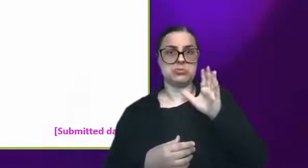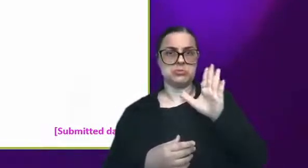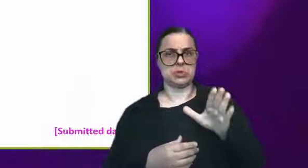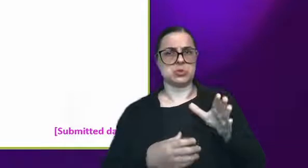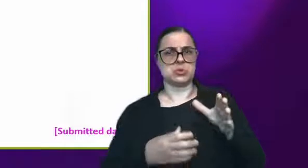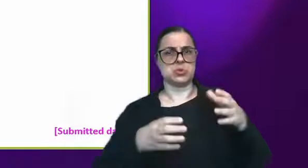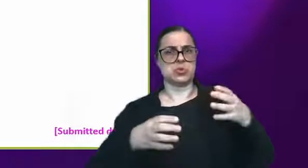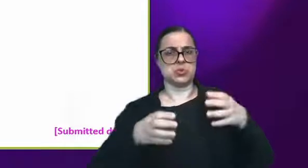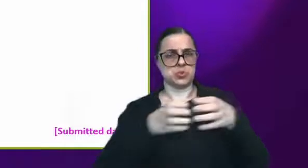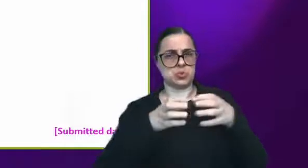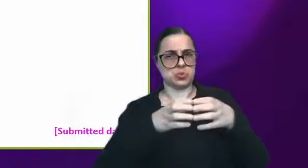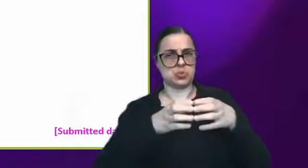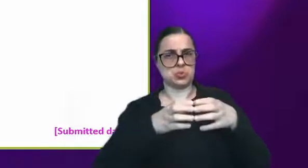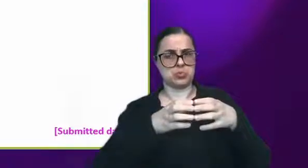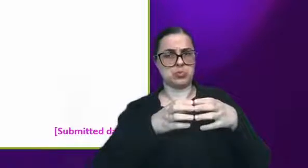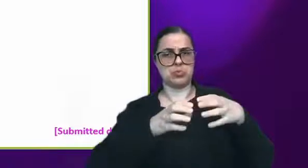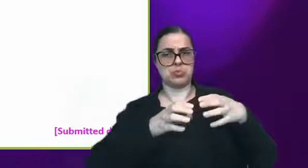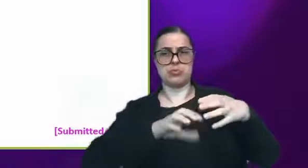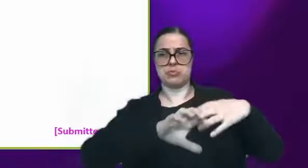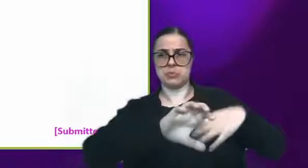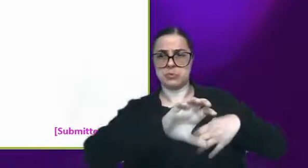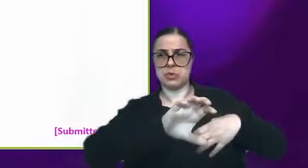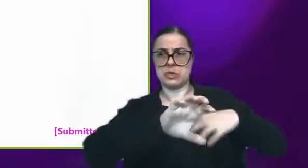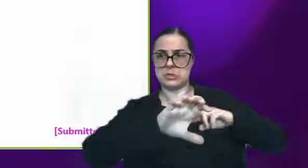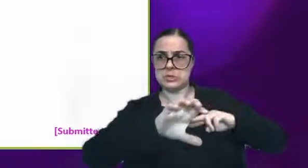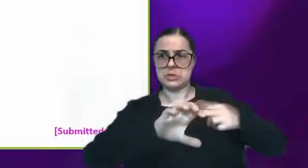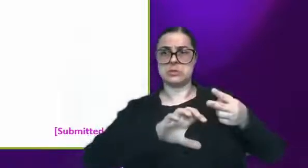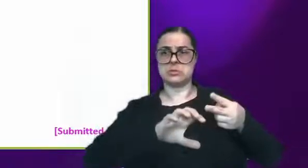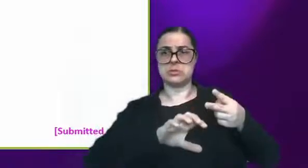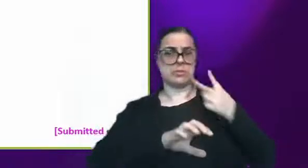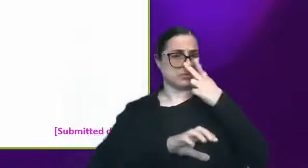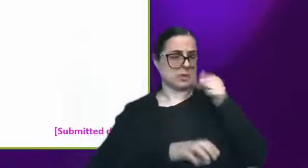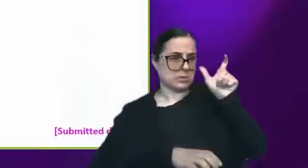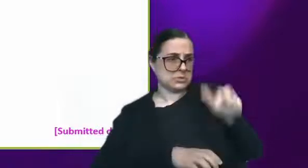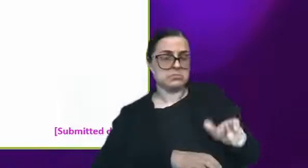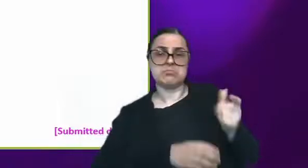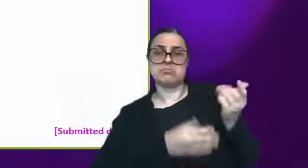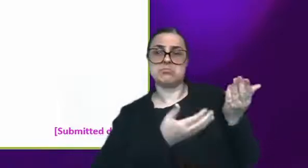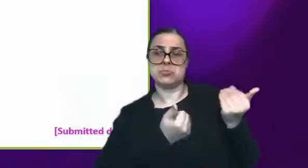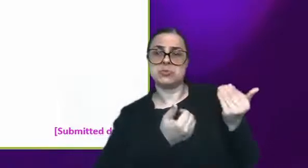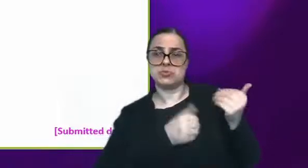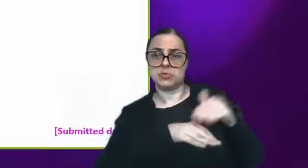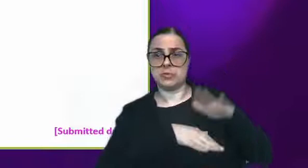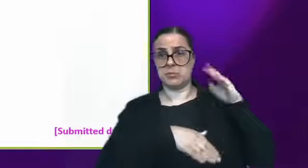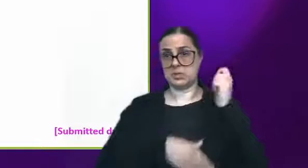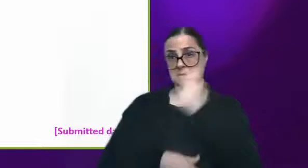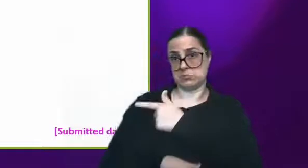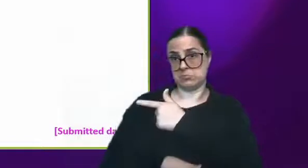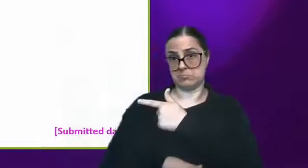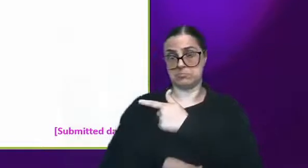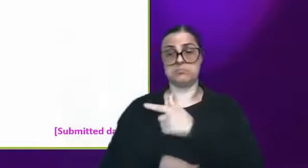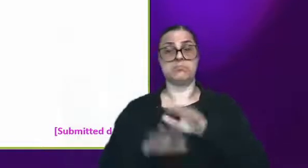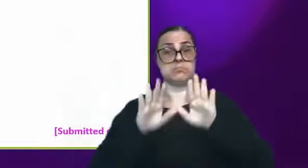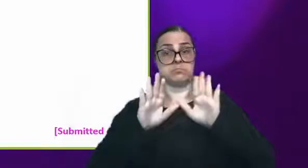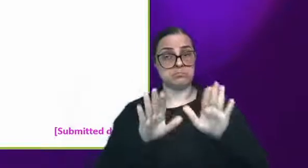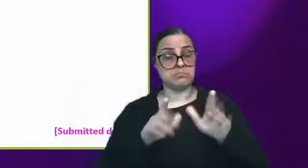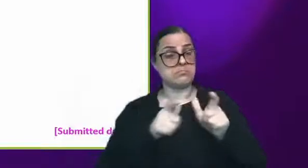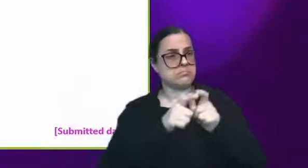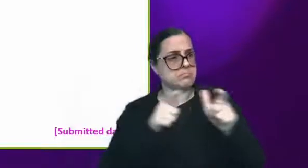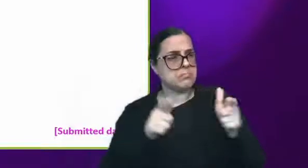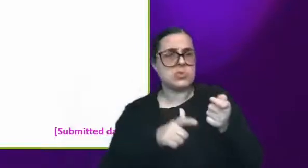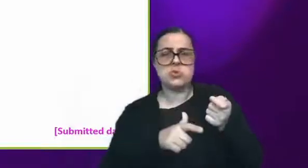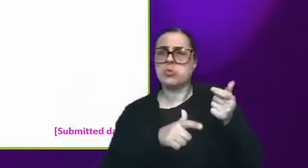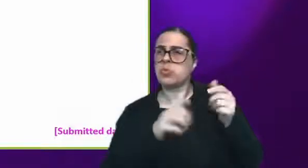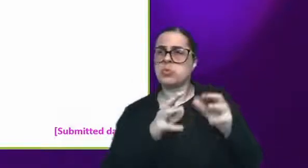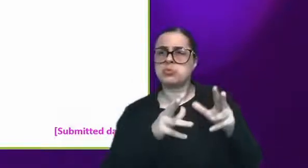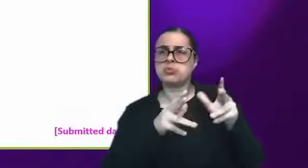algunos datos clínicos. Por ejemplo, casi todos se presentan con la malatía, con la enfermedad síncrona, que quiere